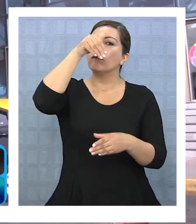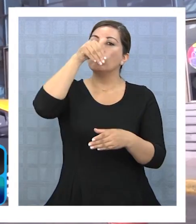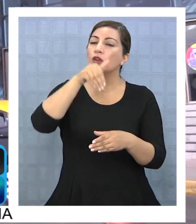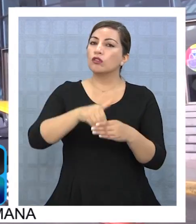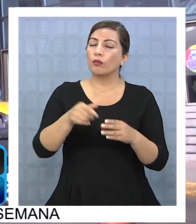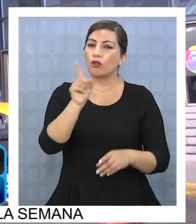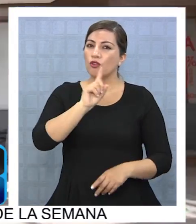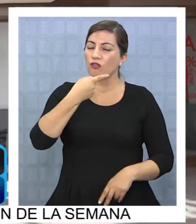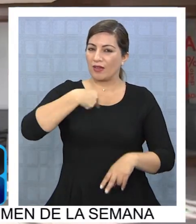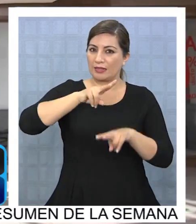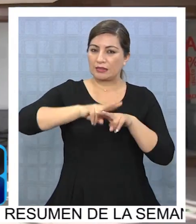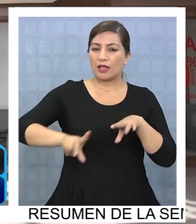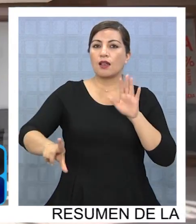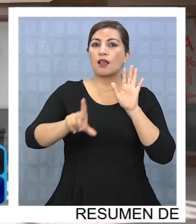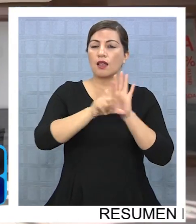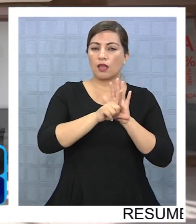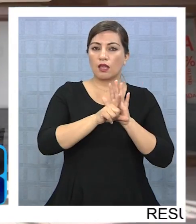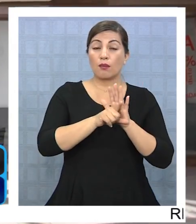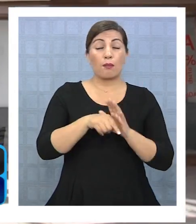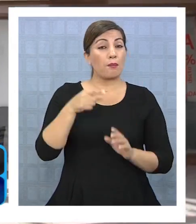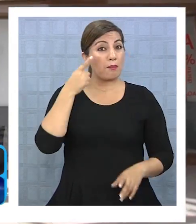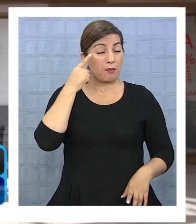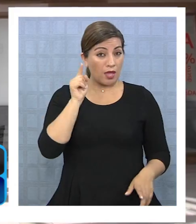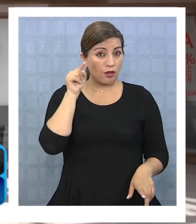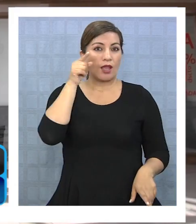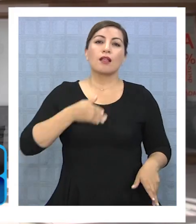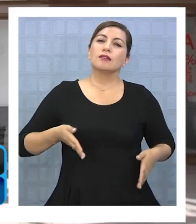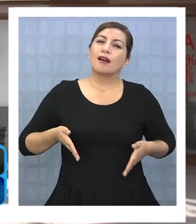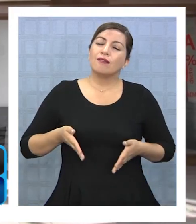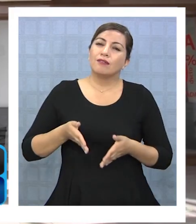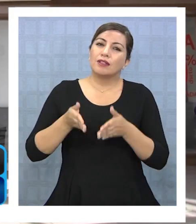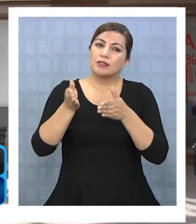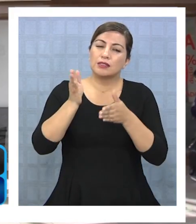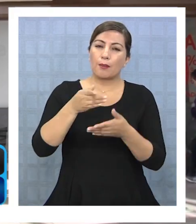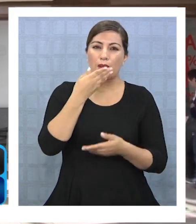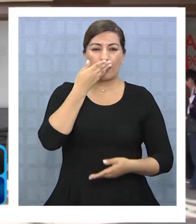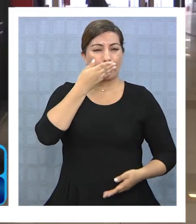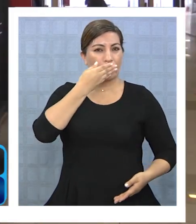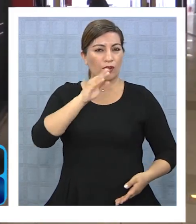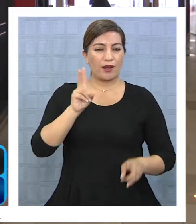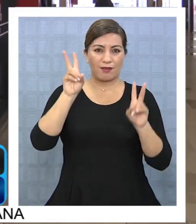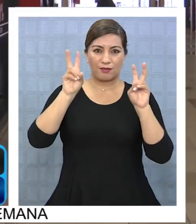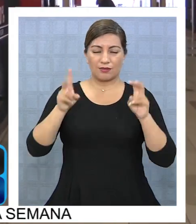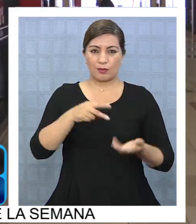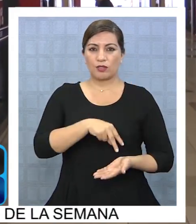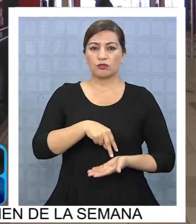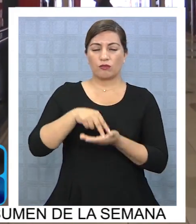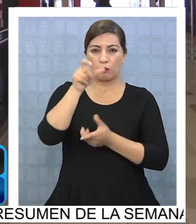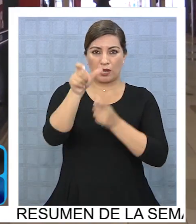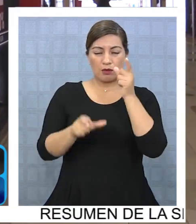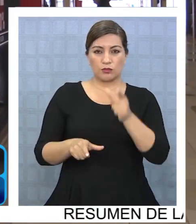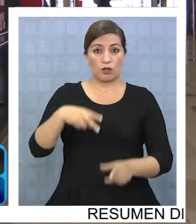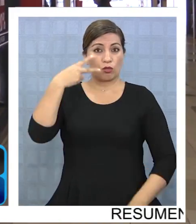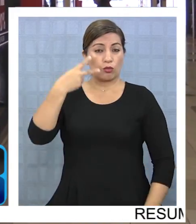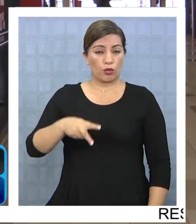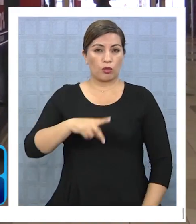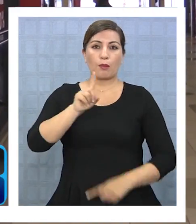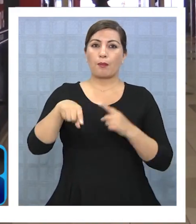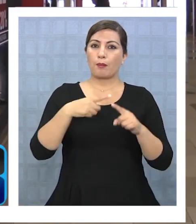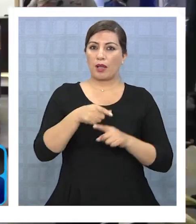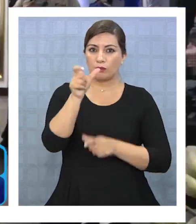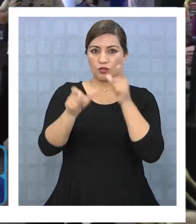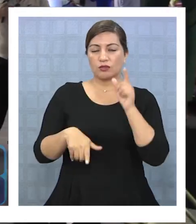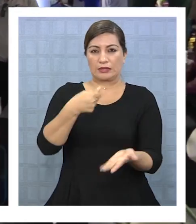explicó que votó para evitar dicha ley, pero que sin embargo, el camino correcto es mejorar las condiciones para la Sofri y sus usuarios y